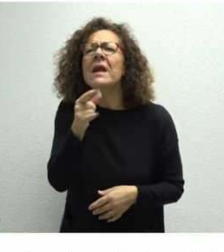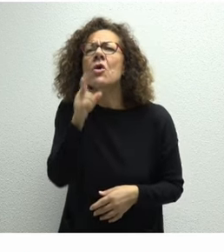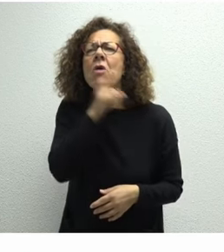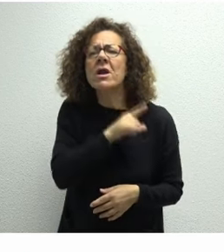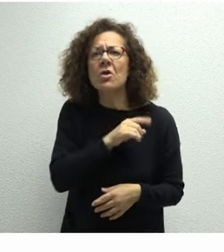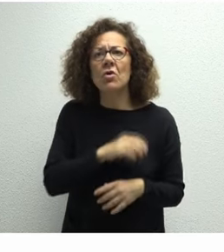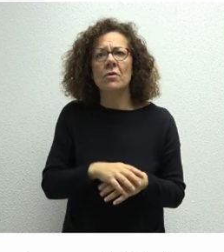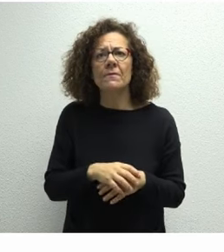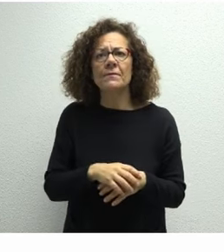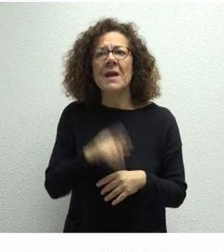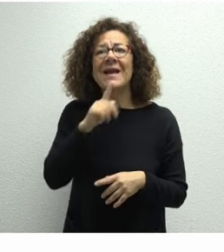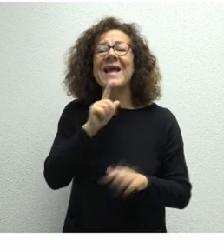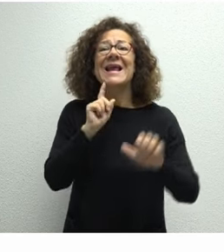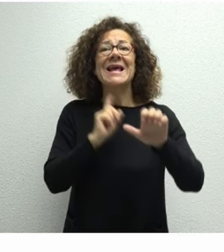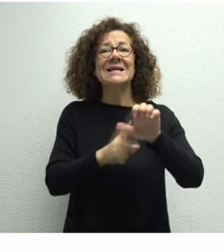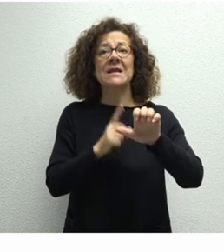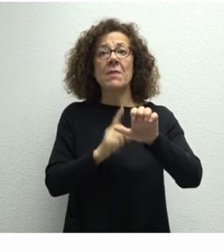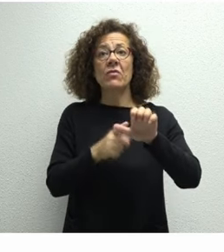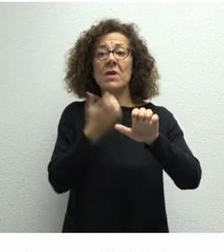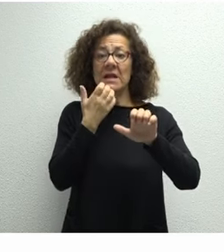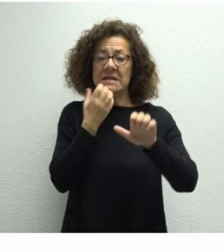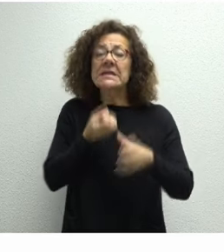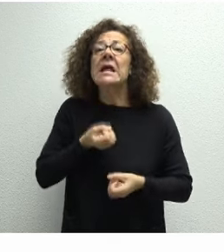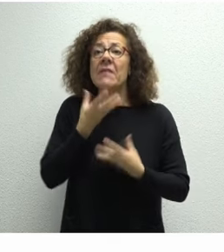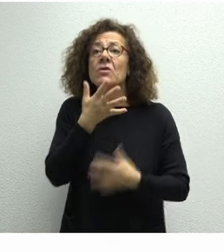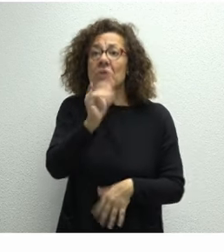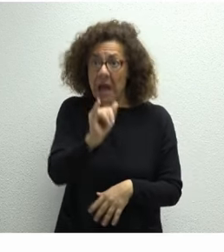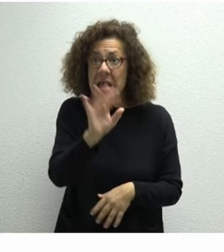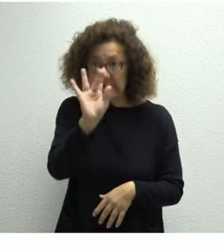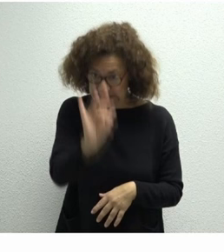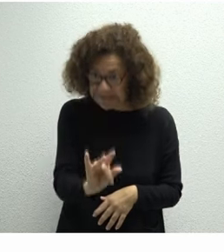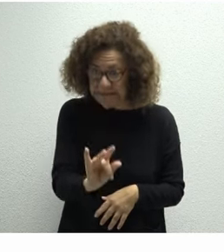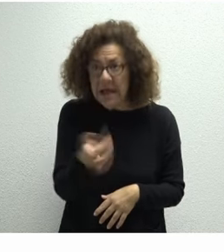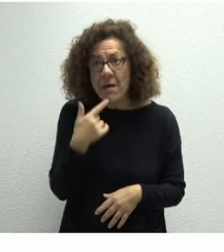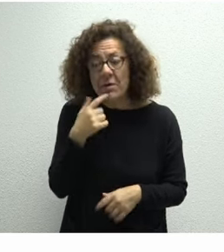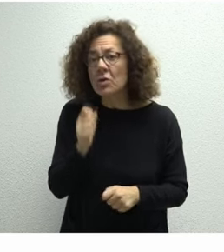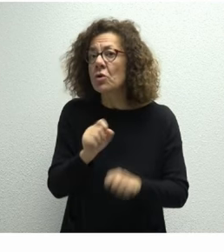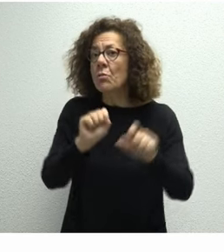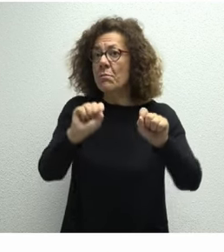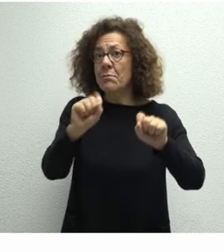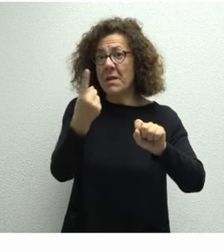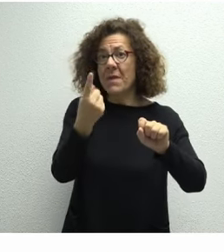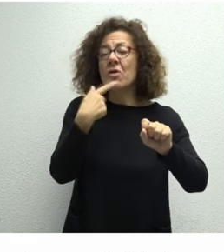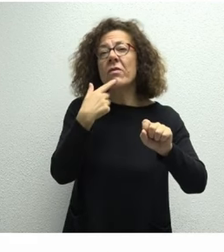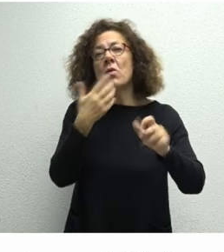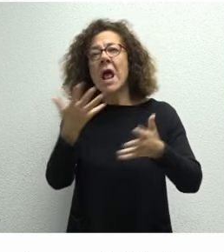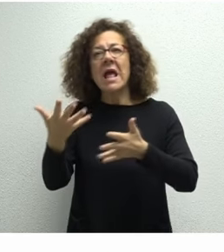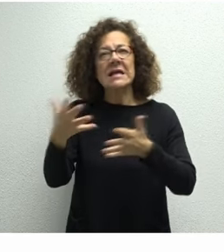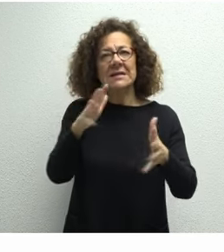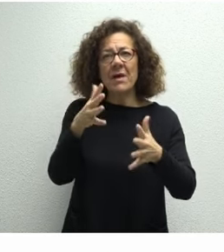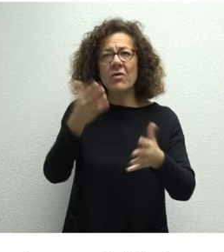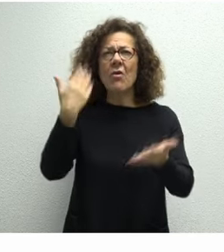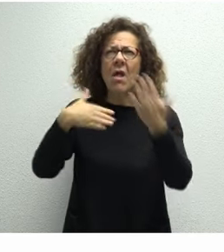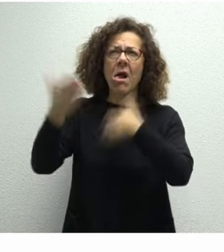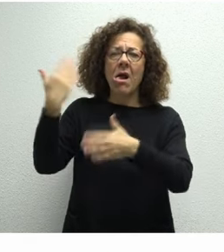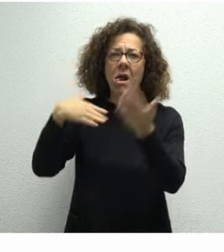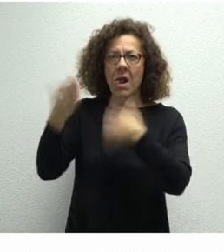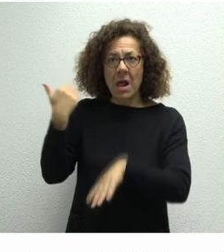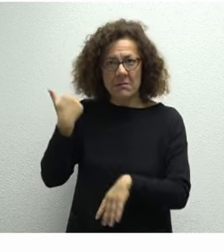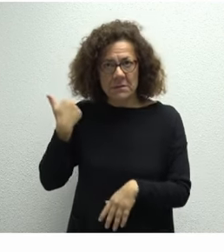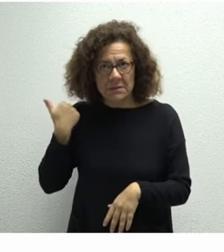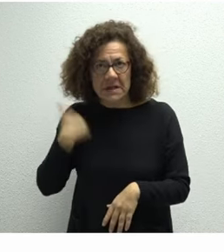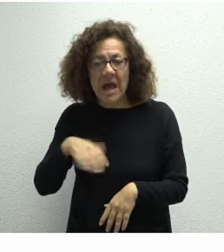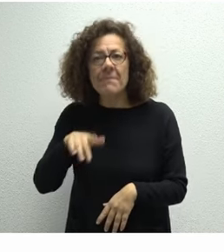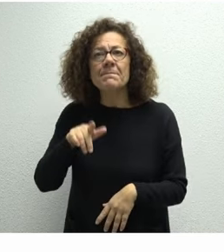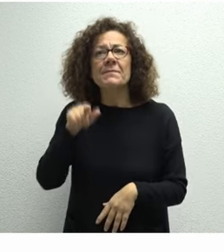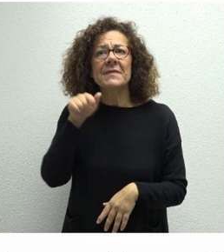eh extremadura donde Sí hay datos y que vienen en primer lugar venían de una estimación que hicimos hace muchos años